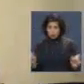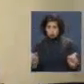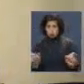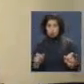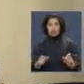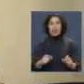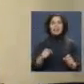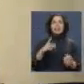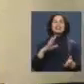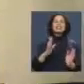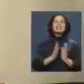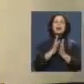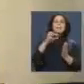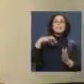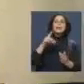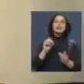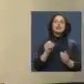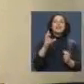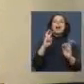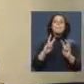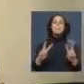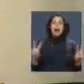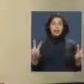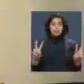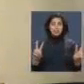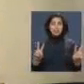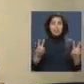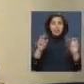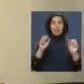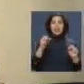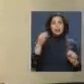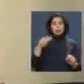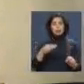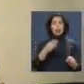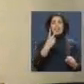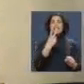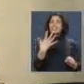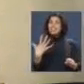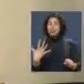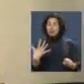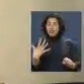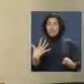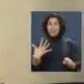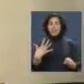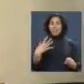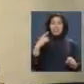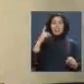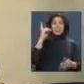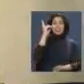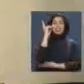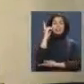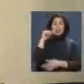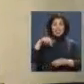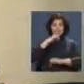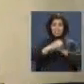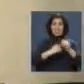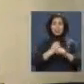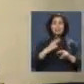la presión que se le puso al municipio, el 29 de septiembre de este año vamos a tener